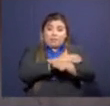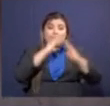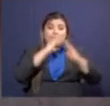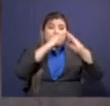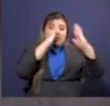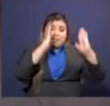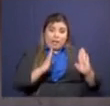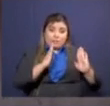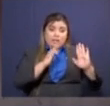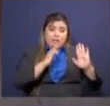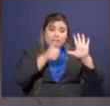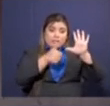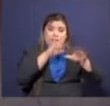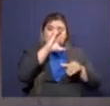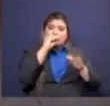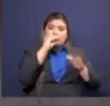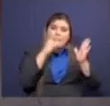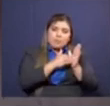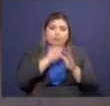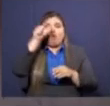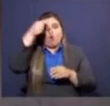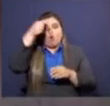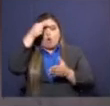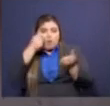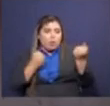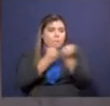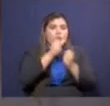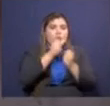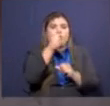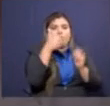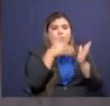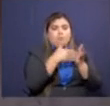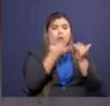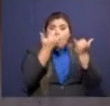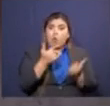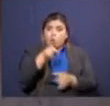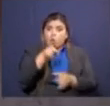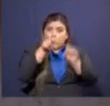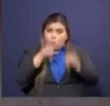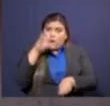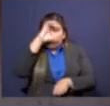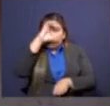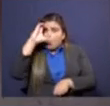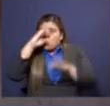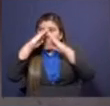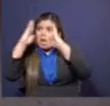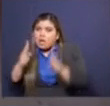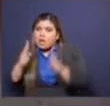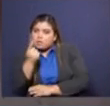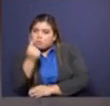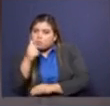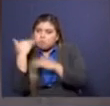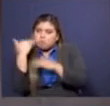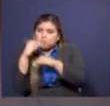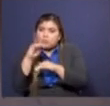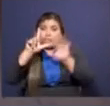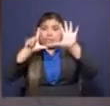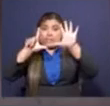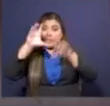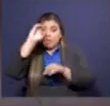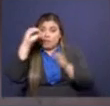a 70.000 balboas. Siete, reconociendo la importancia del sistema